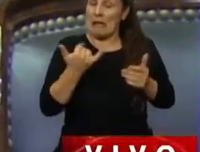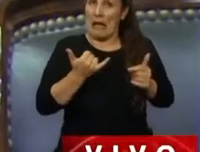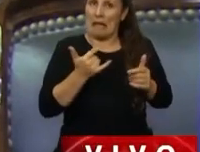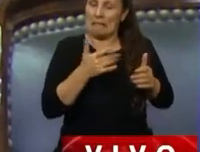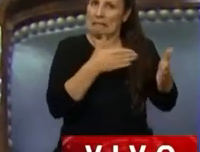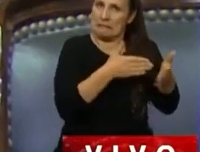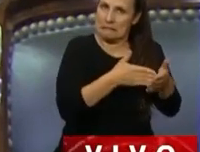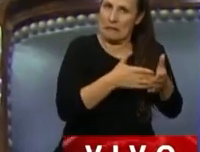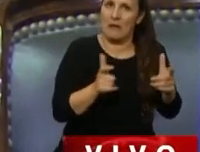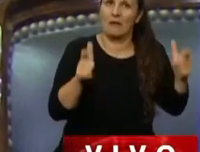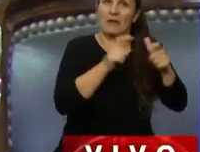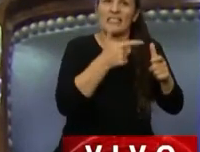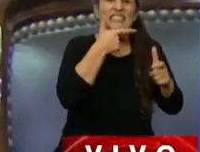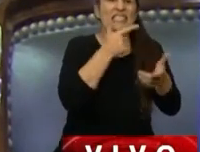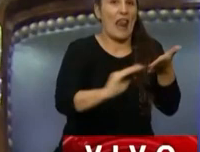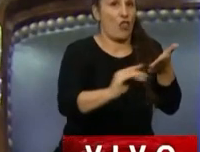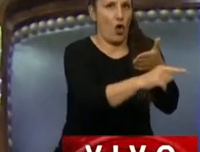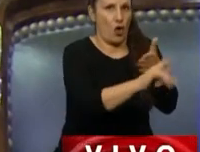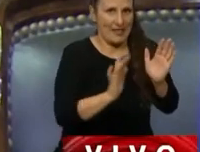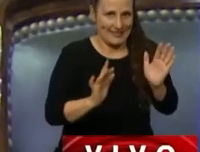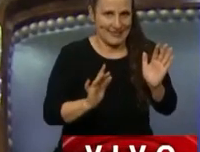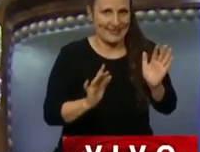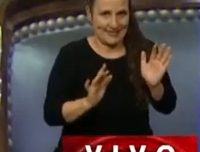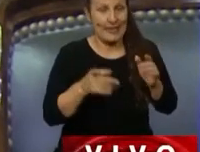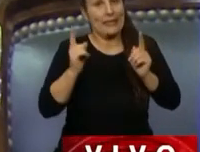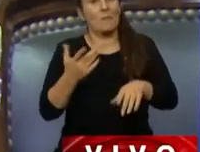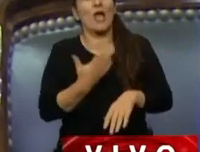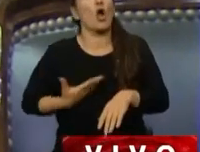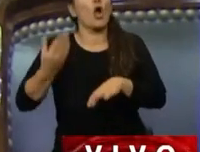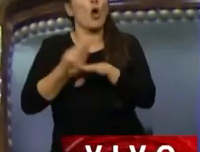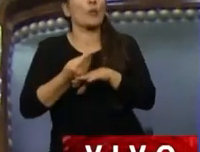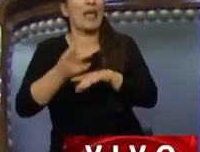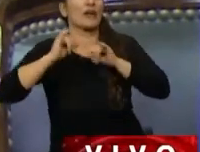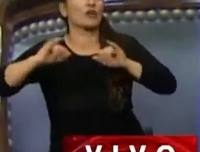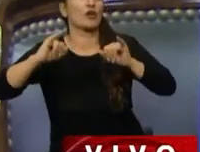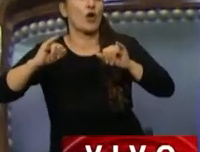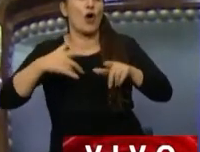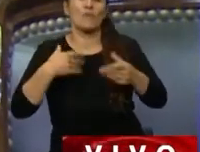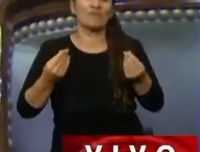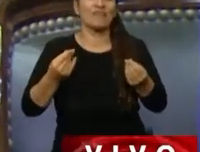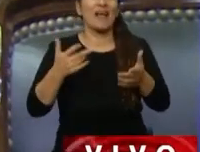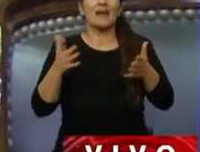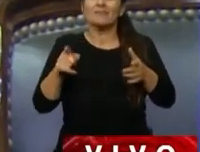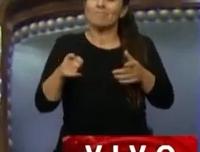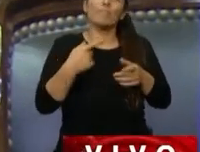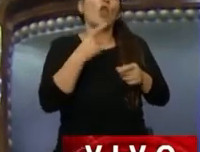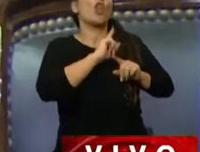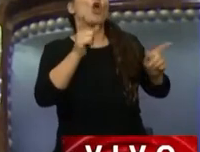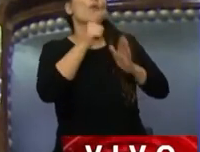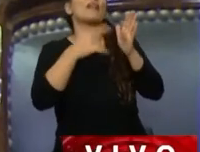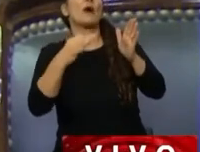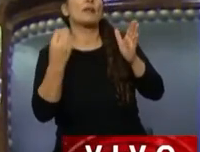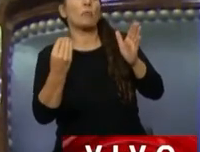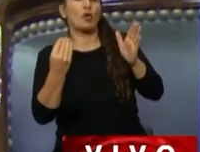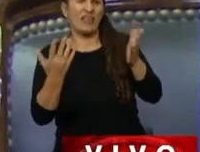Senadores y de algunos voceros del oficialismo que dicen, frente a la debilidad de los argumentos del rechazo, porque hubiera